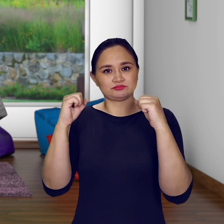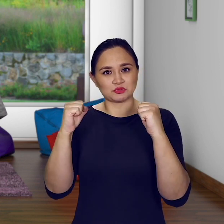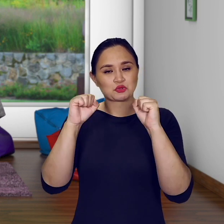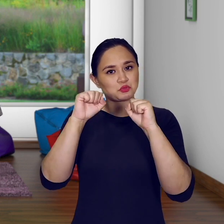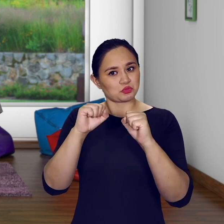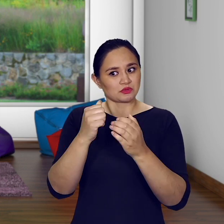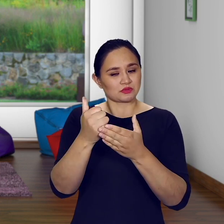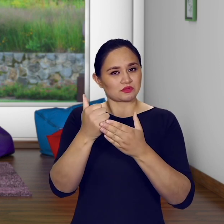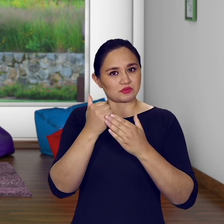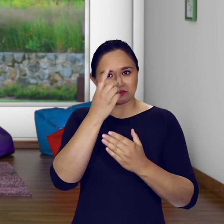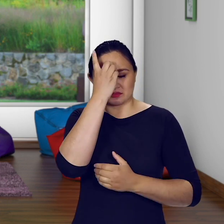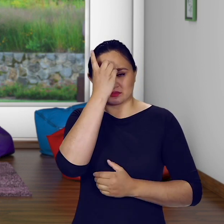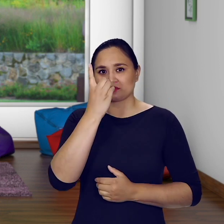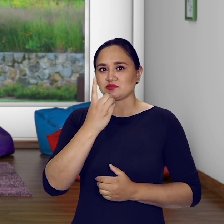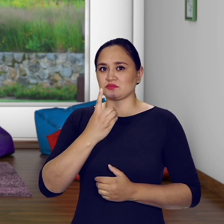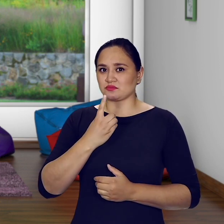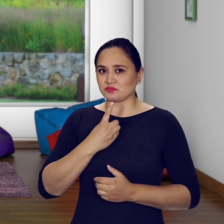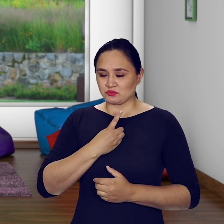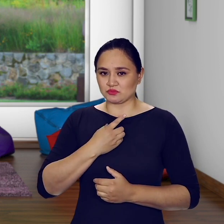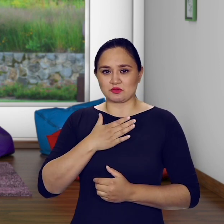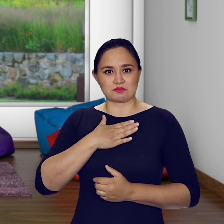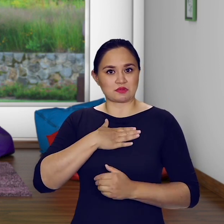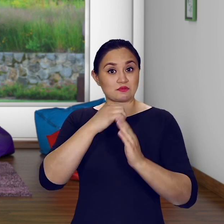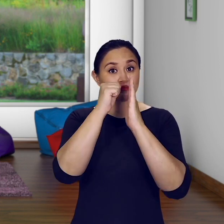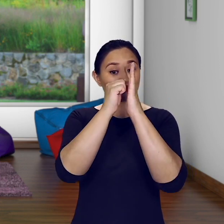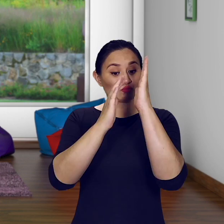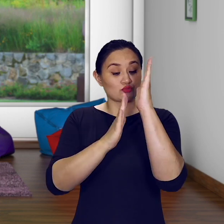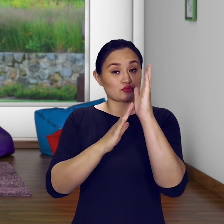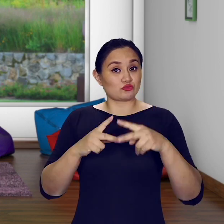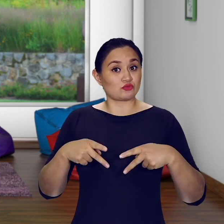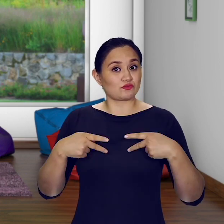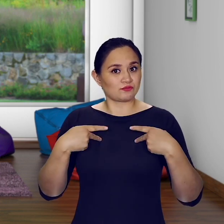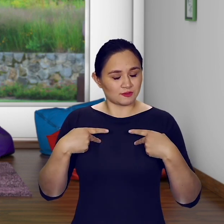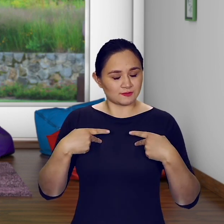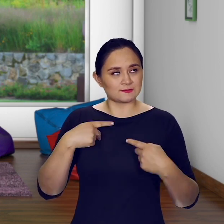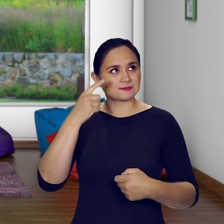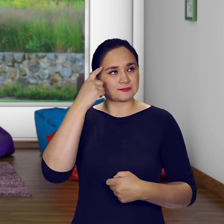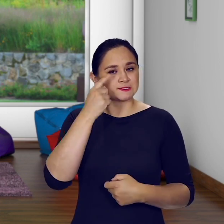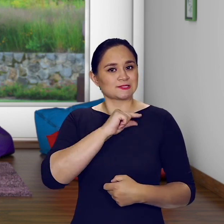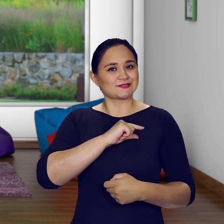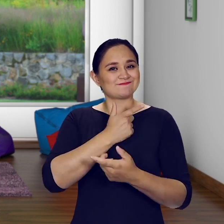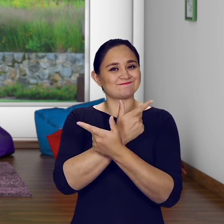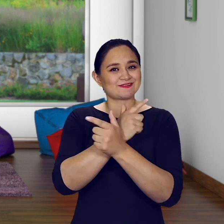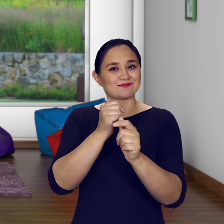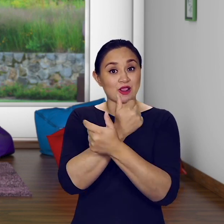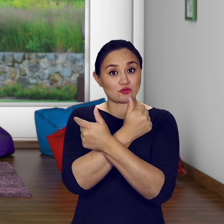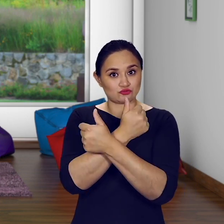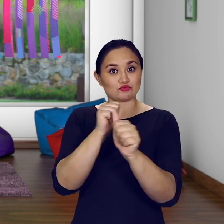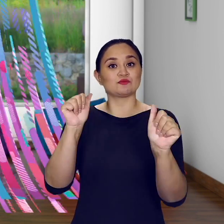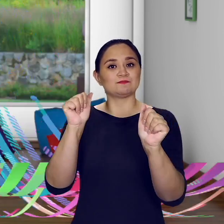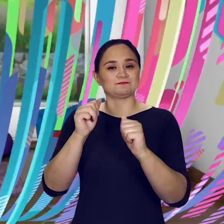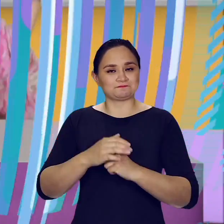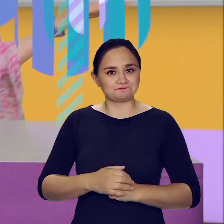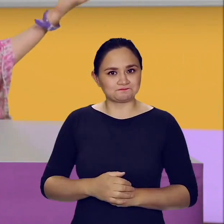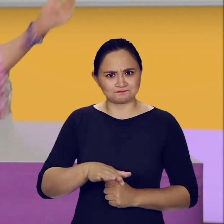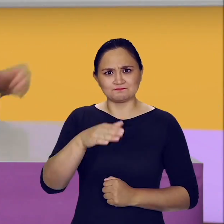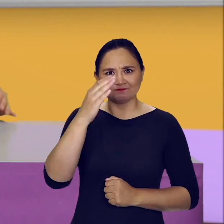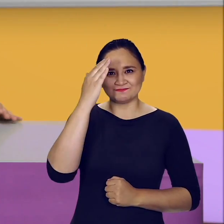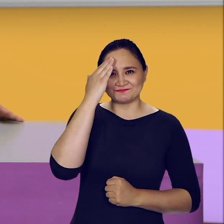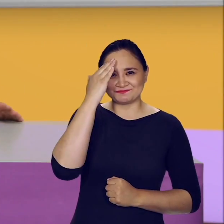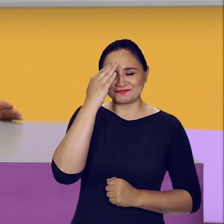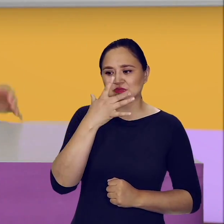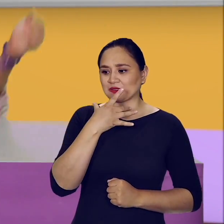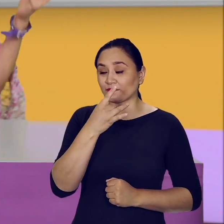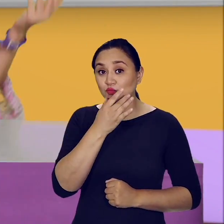comprensible, nos permite tomar decisiones respecto de nuestros proyectos de vida de manera consciente, libre y autónoma. ¿Saben?